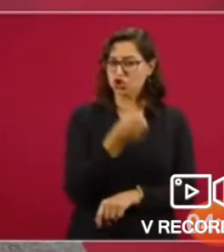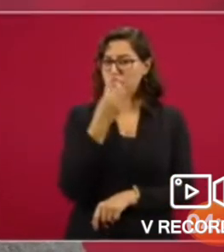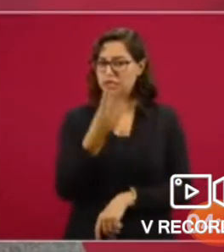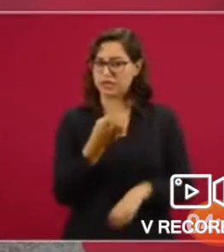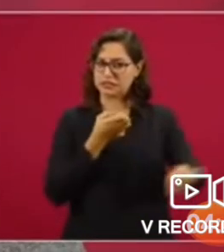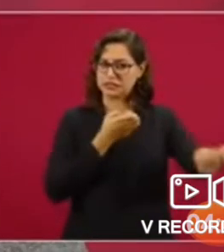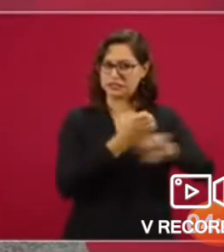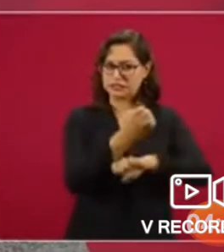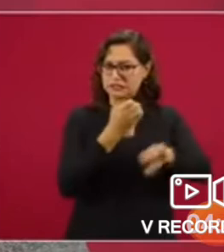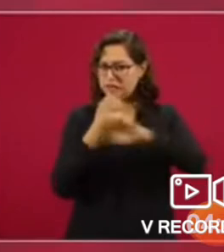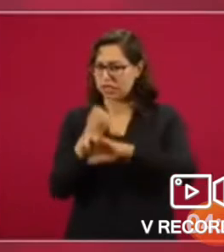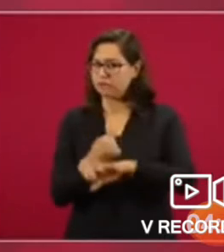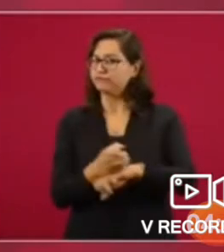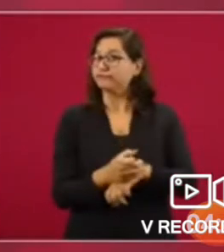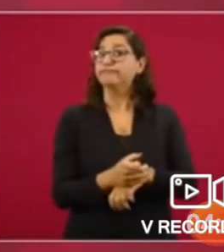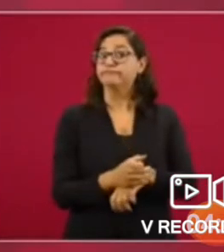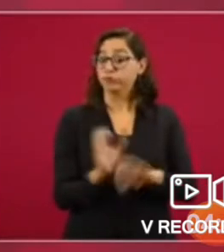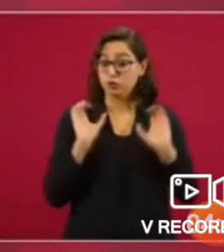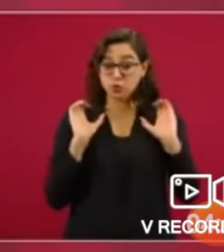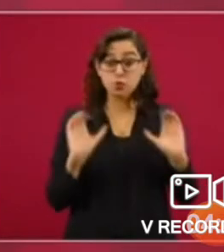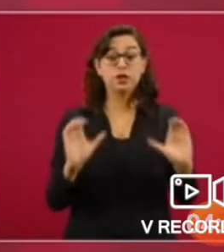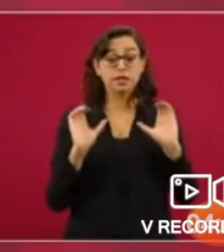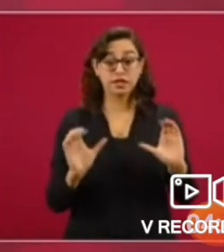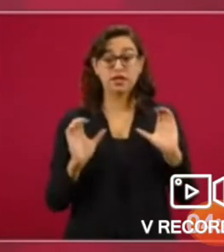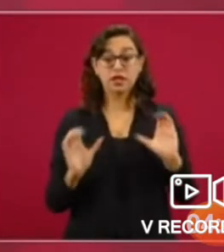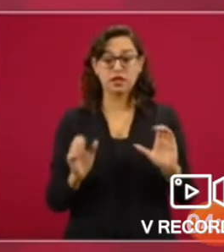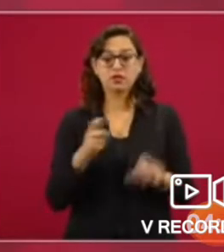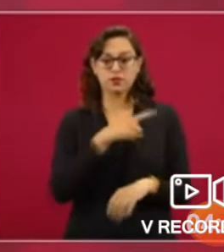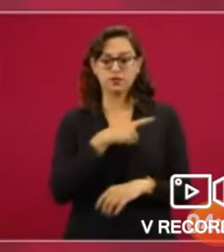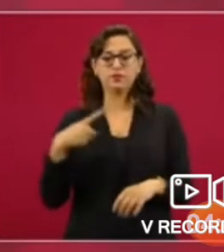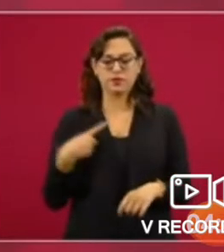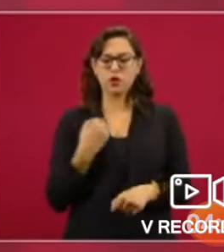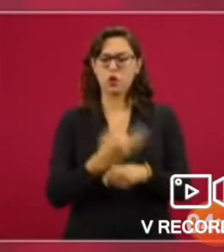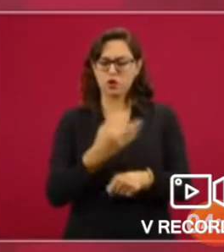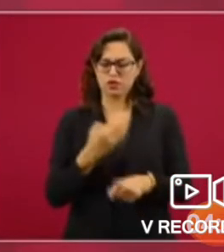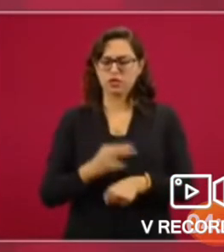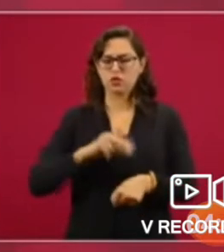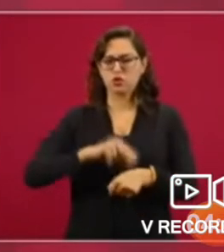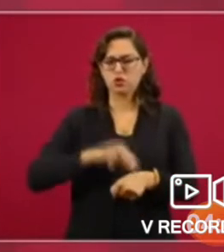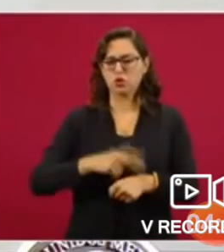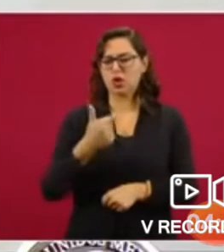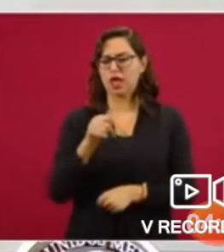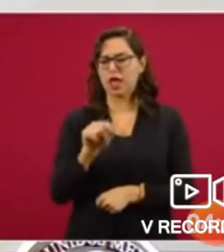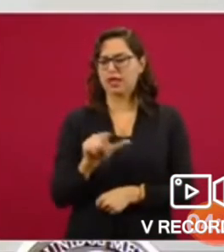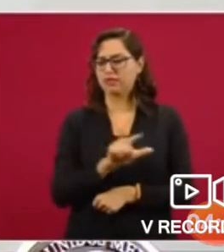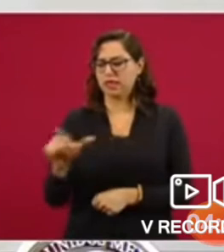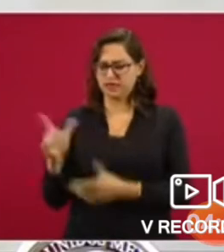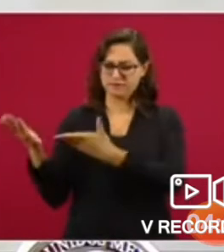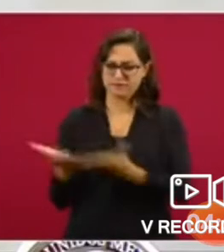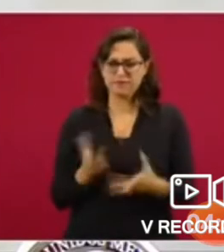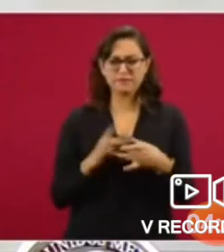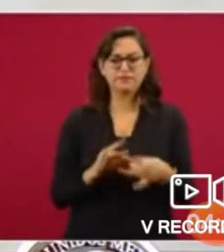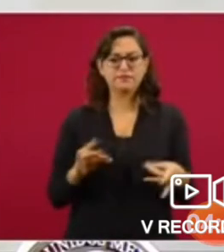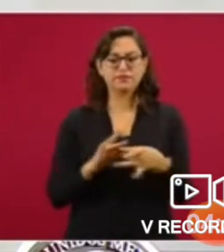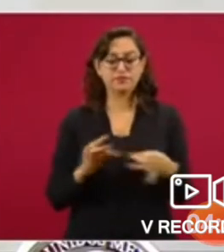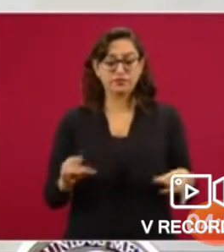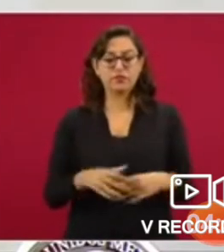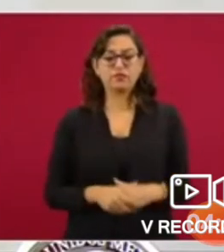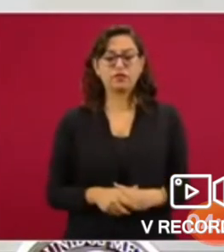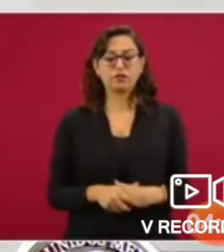las palabras de Hugo López Gatell. Como dato indiscutible, ustedes saben que llevamos 9 semanas con